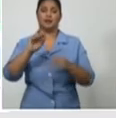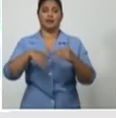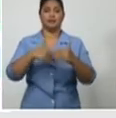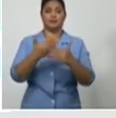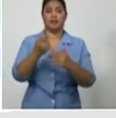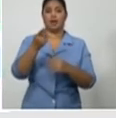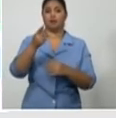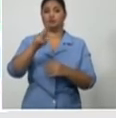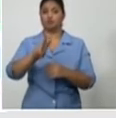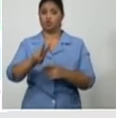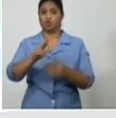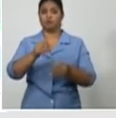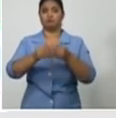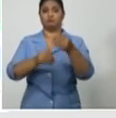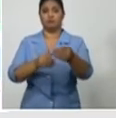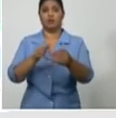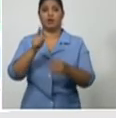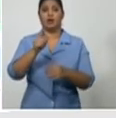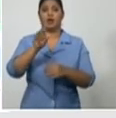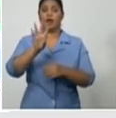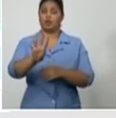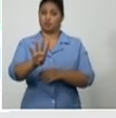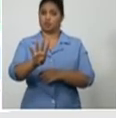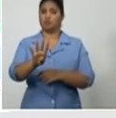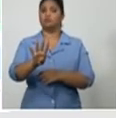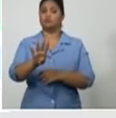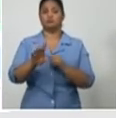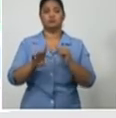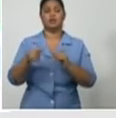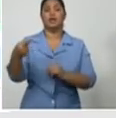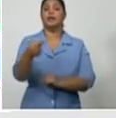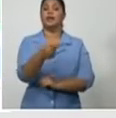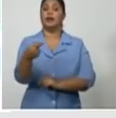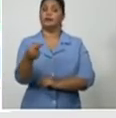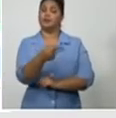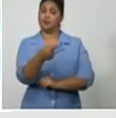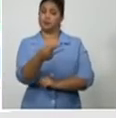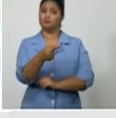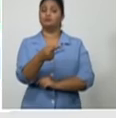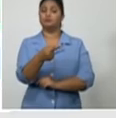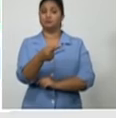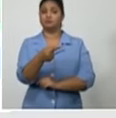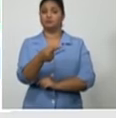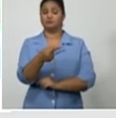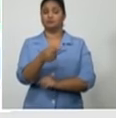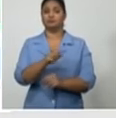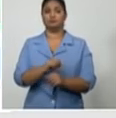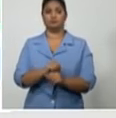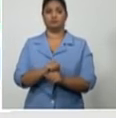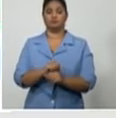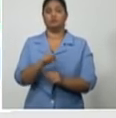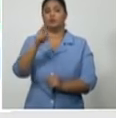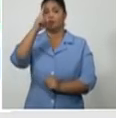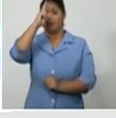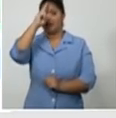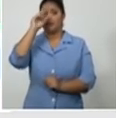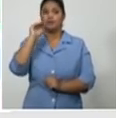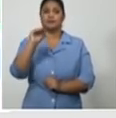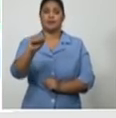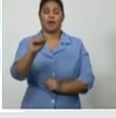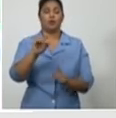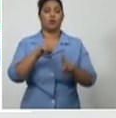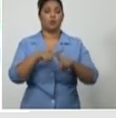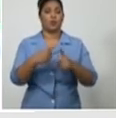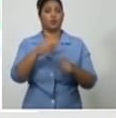que resultaron negativos. Se mantuvo ingresado por las manifestaciones